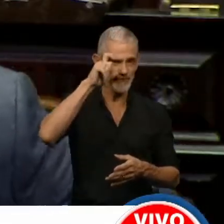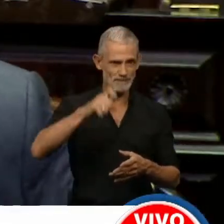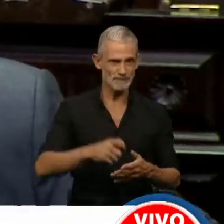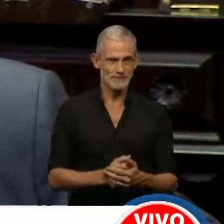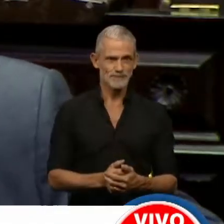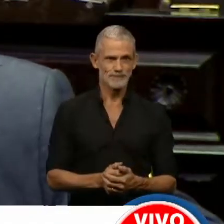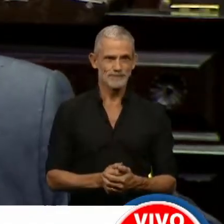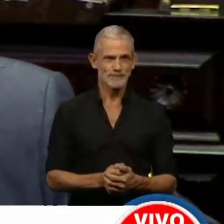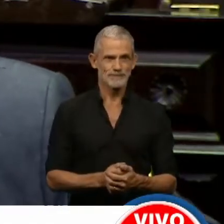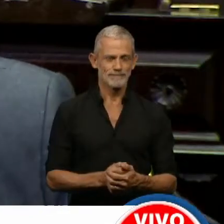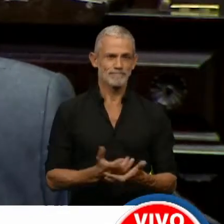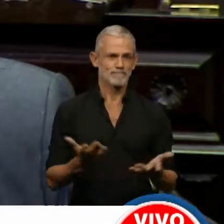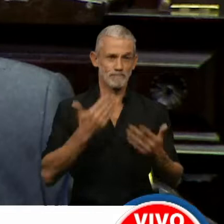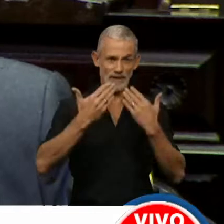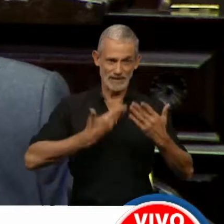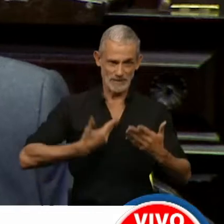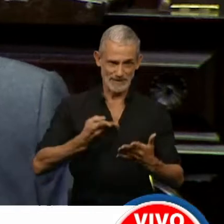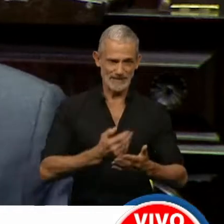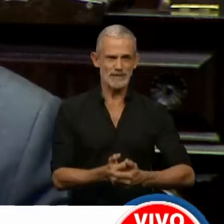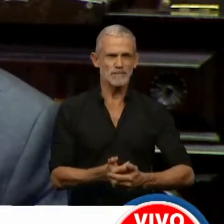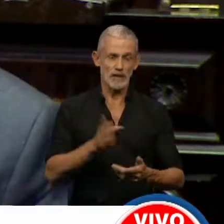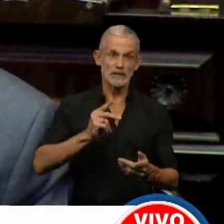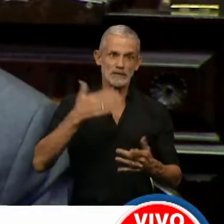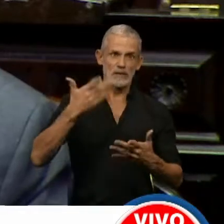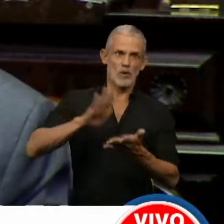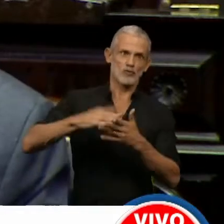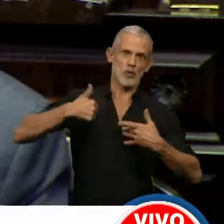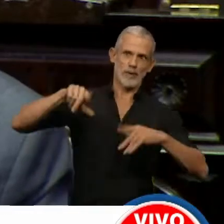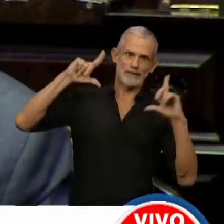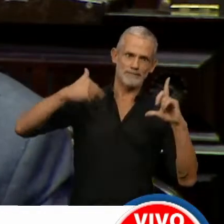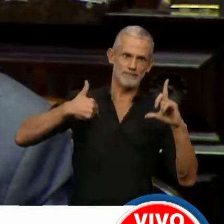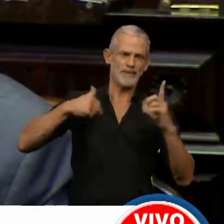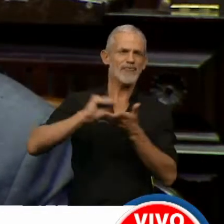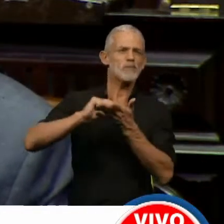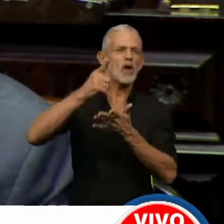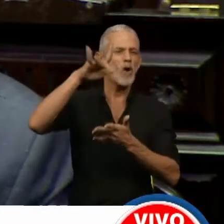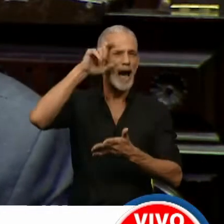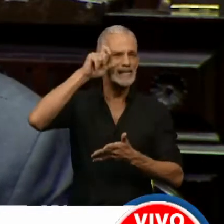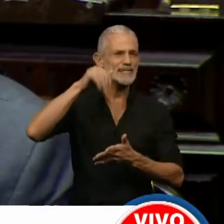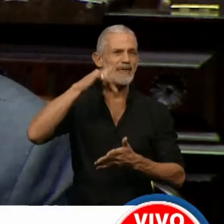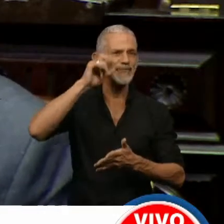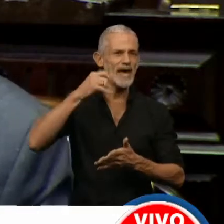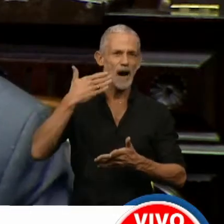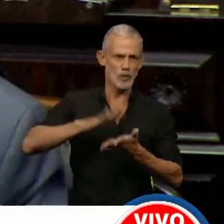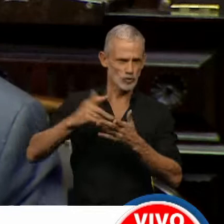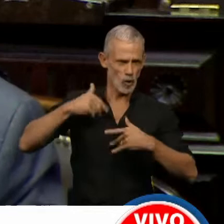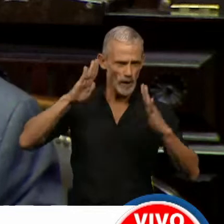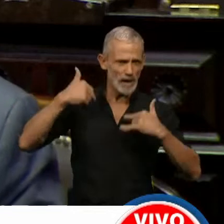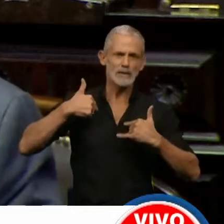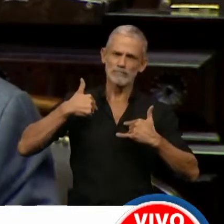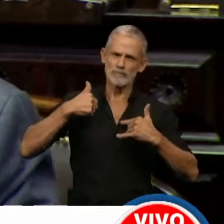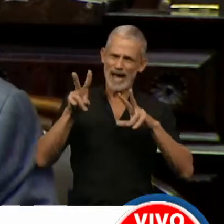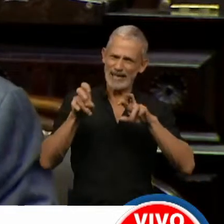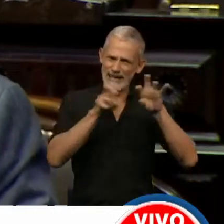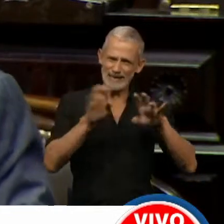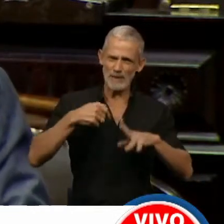Gracias, presidente. Como fui aludido por el diputado Allende, me voy a tomar 15 segundos salirme del tema para